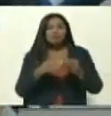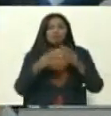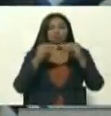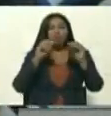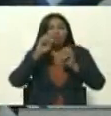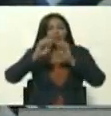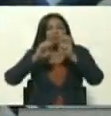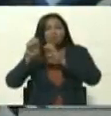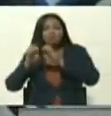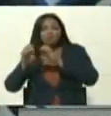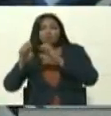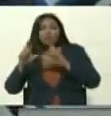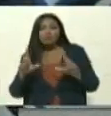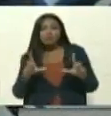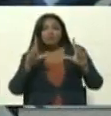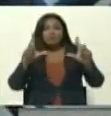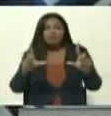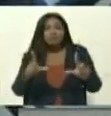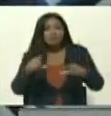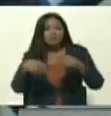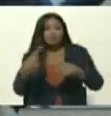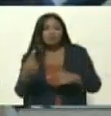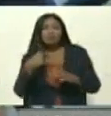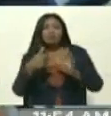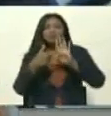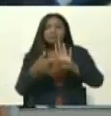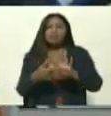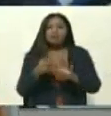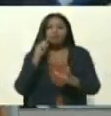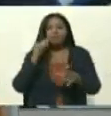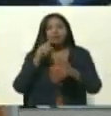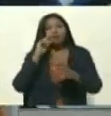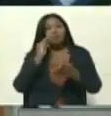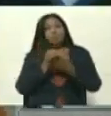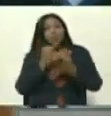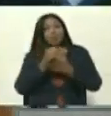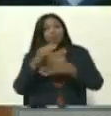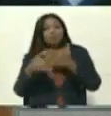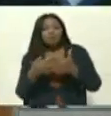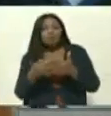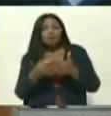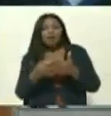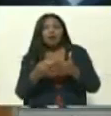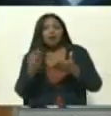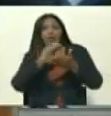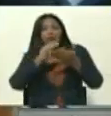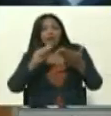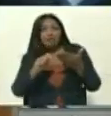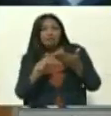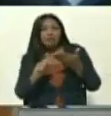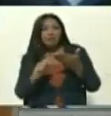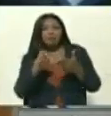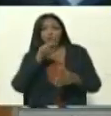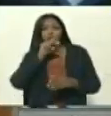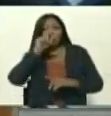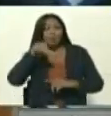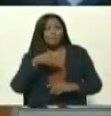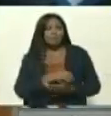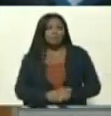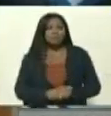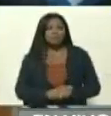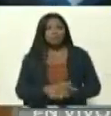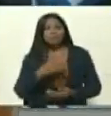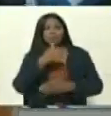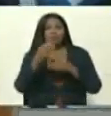de credenciales para posteriormente presentar las respectivas pruebas orales y escritas. El plan especial destaca